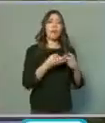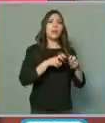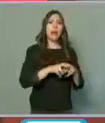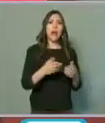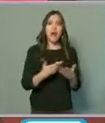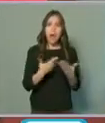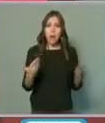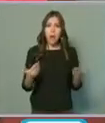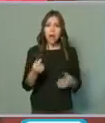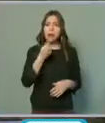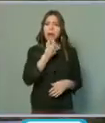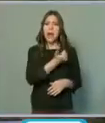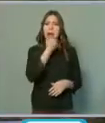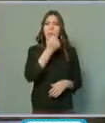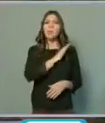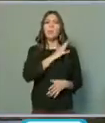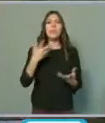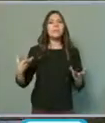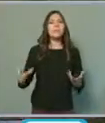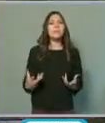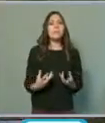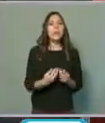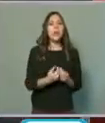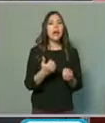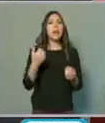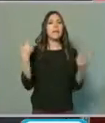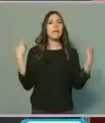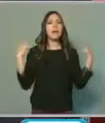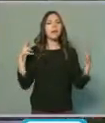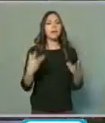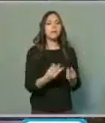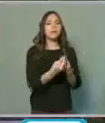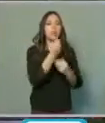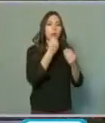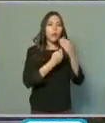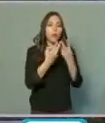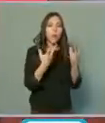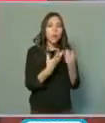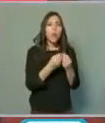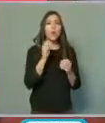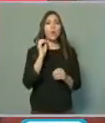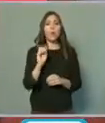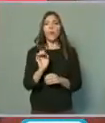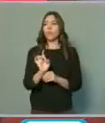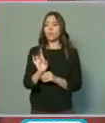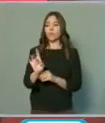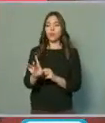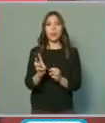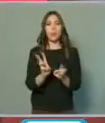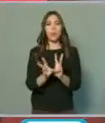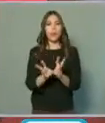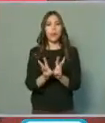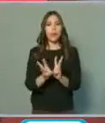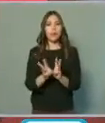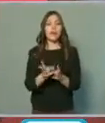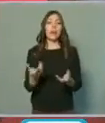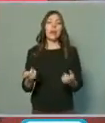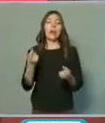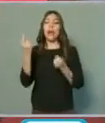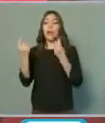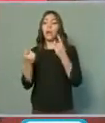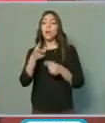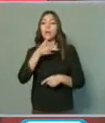se hace. Ya hay este acercamiento, ya hasta podríamos decir que algunos padres de familia se hacen amigos o se